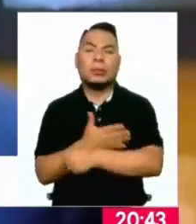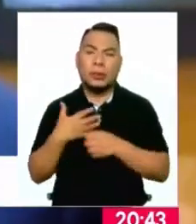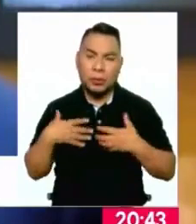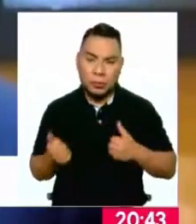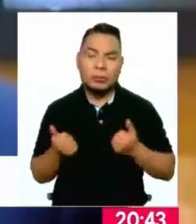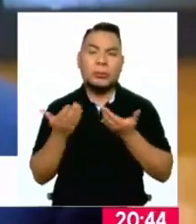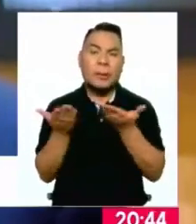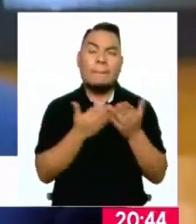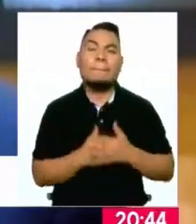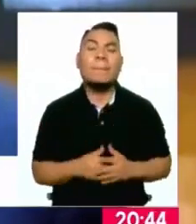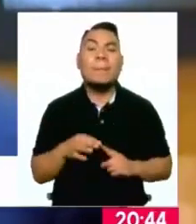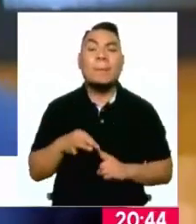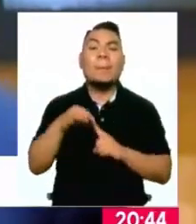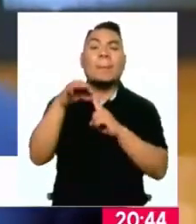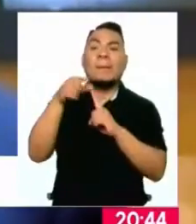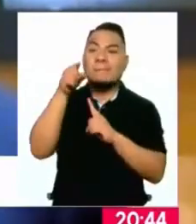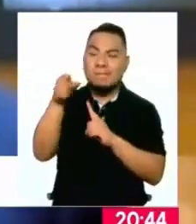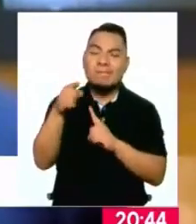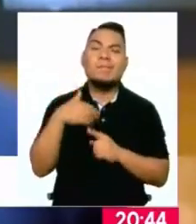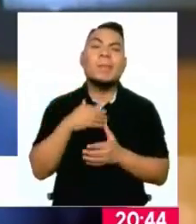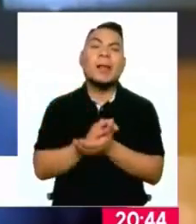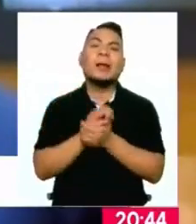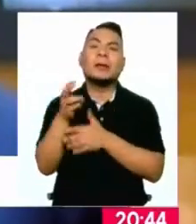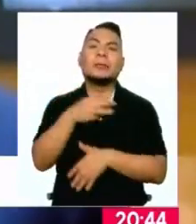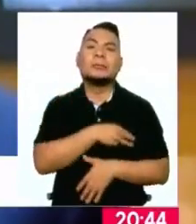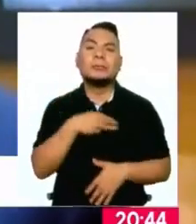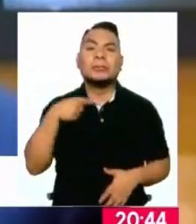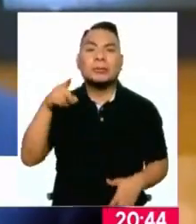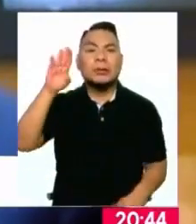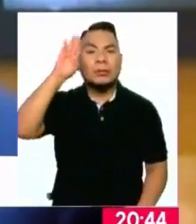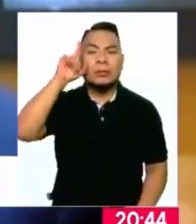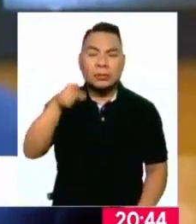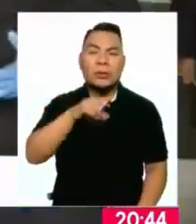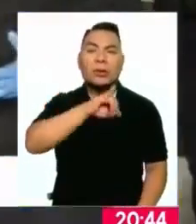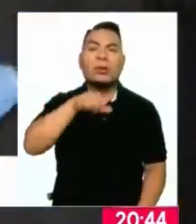de recuperación. En particular, nuestro colega, el ministro de Defensa, Juan Carrasco,